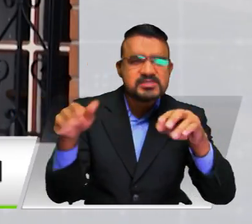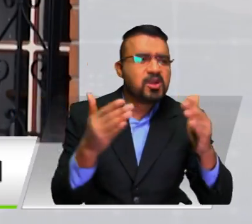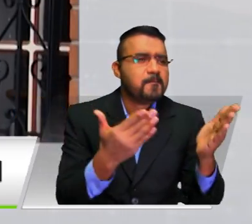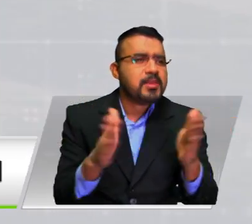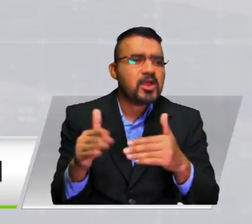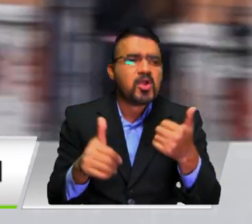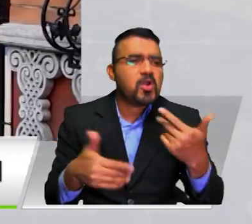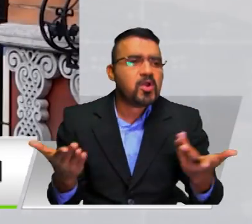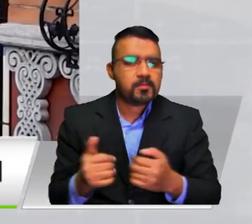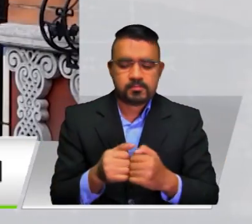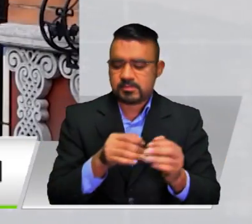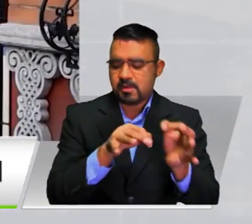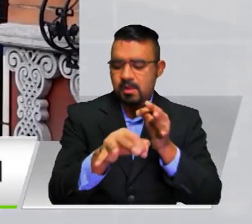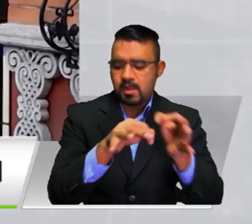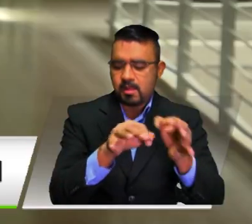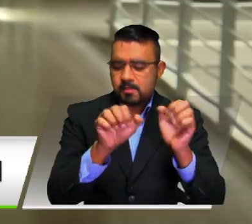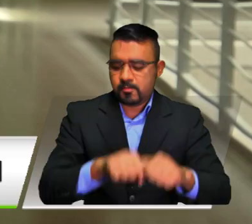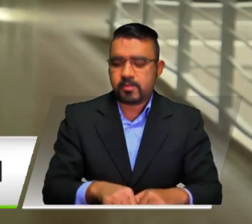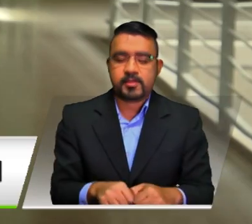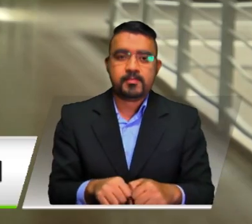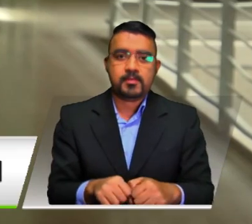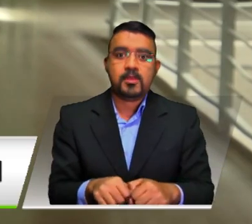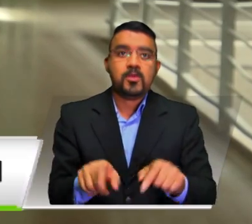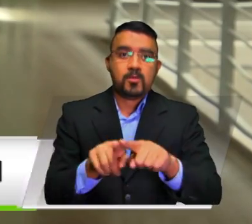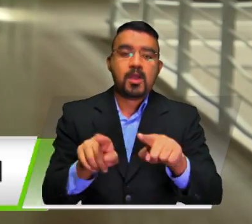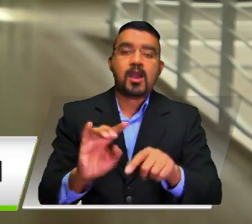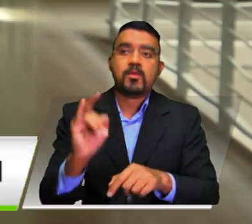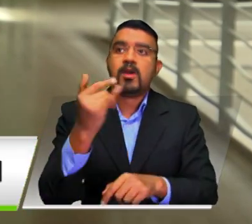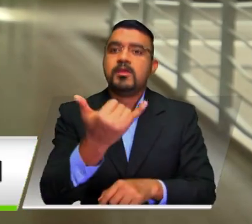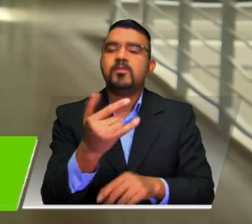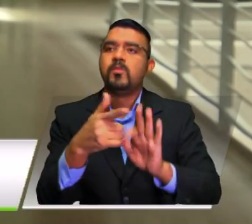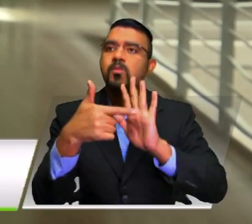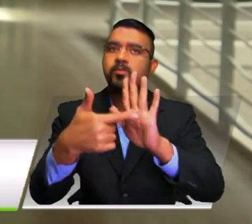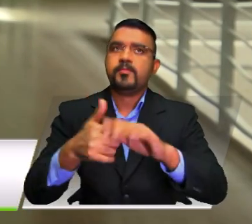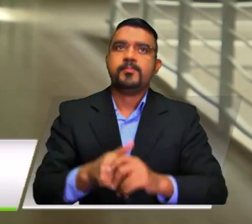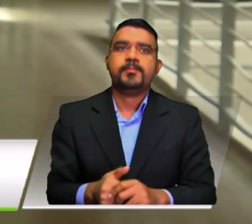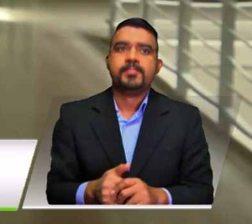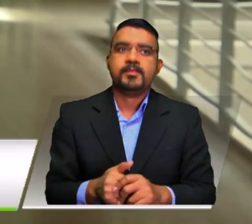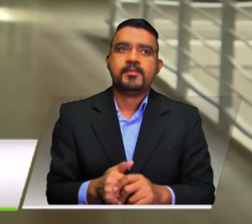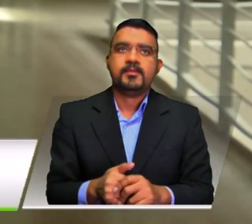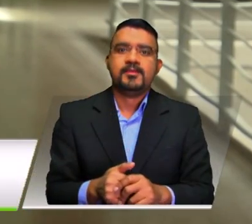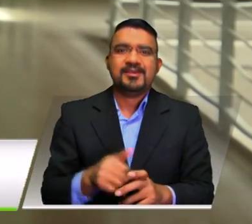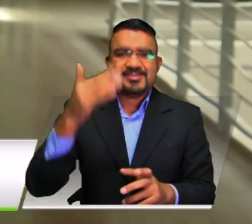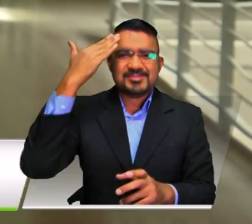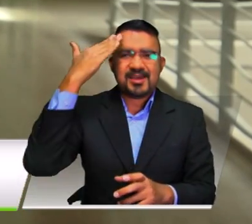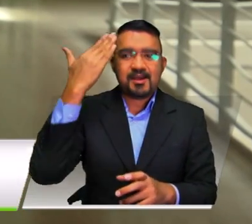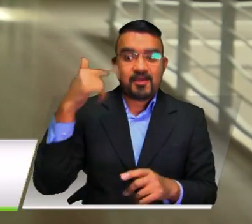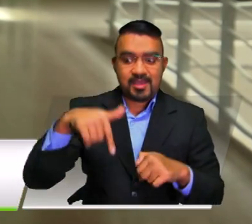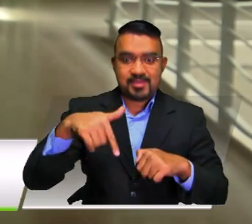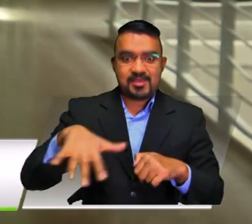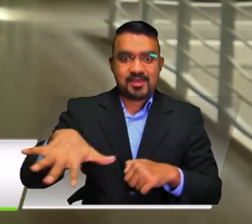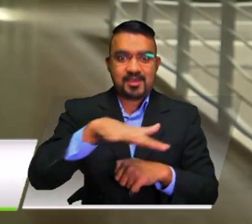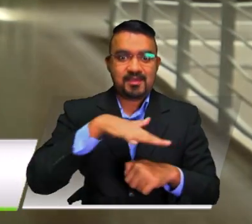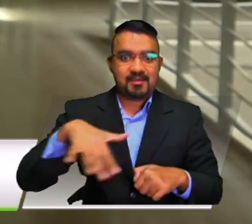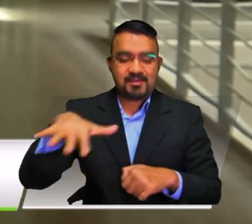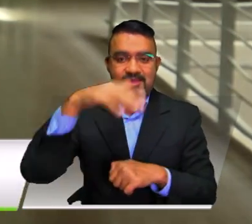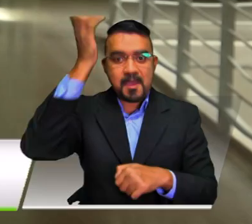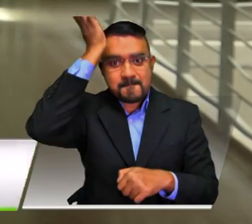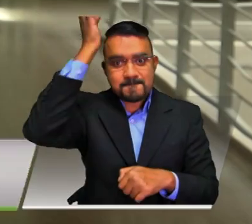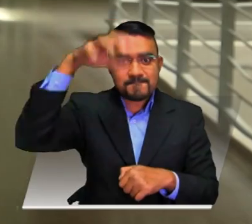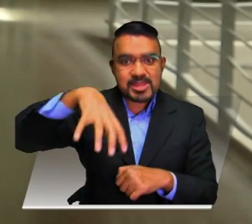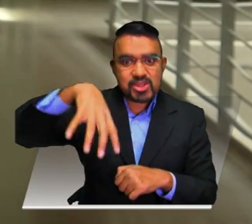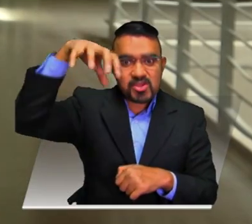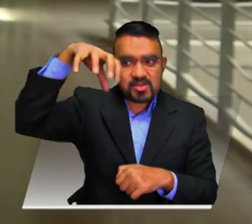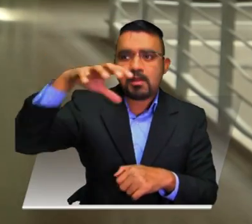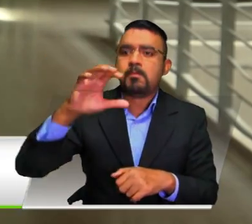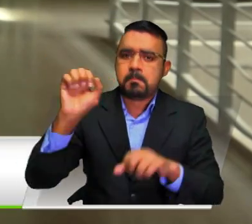todo es en conjunto con el gobierno departamental atentos cuando lleguemos al municipio del peñón las adecuaciones que haya que hacer de acuerdo a las